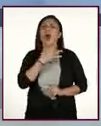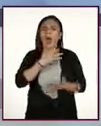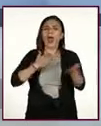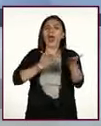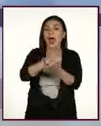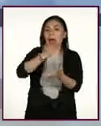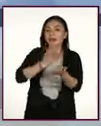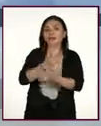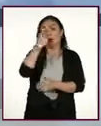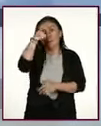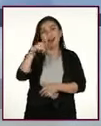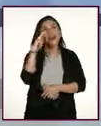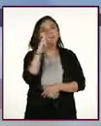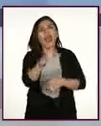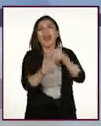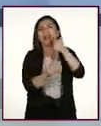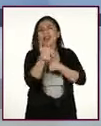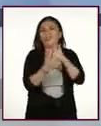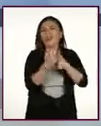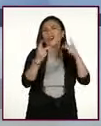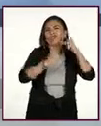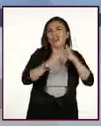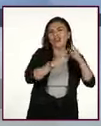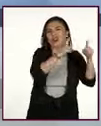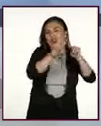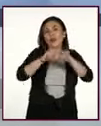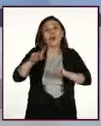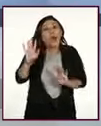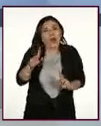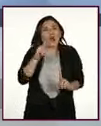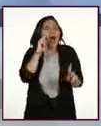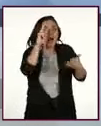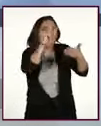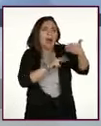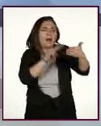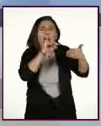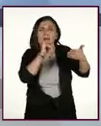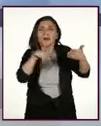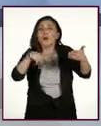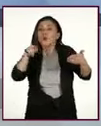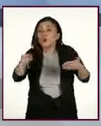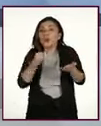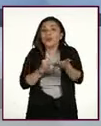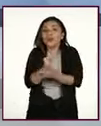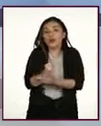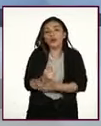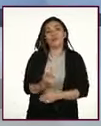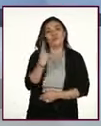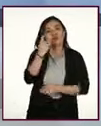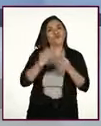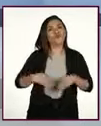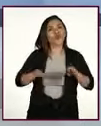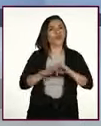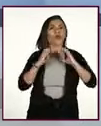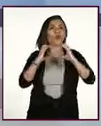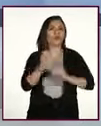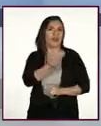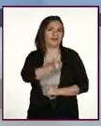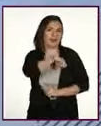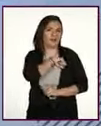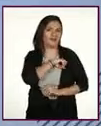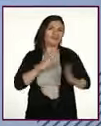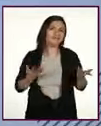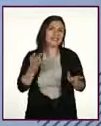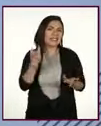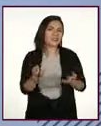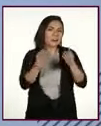acceso a estos retos, pero que ellas y ellos tienen que decidir por sí mismos que lo mejor es cuidar su salud, ¿no? Entonces, es muy